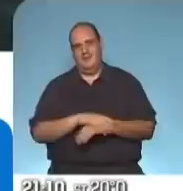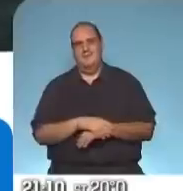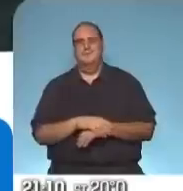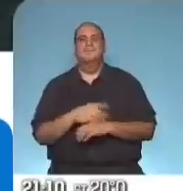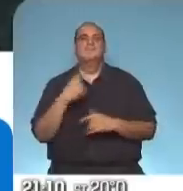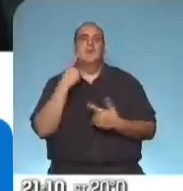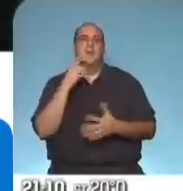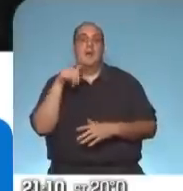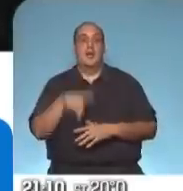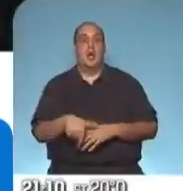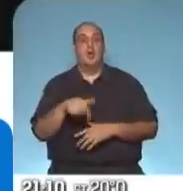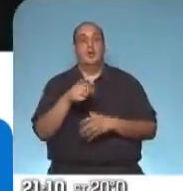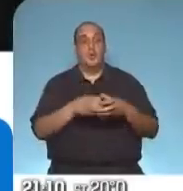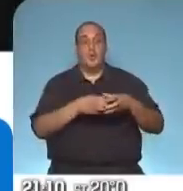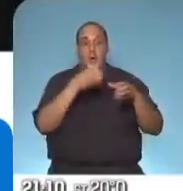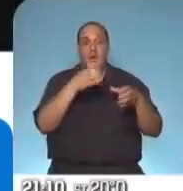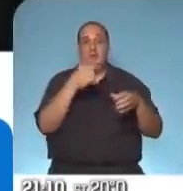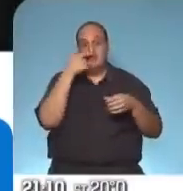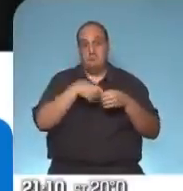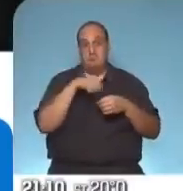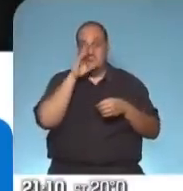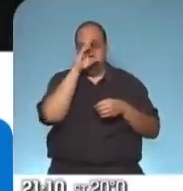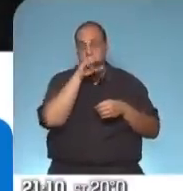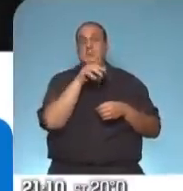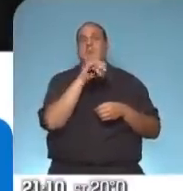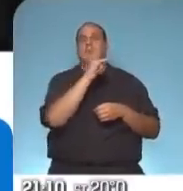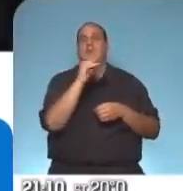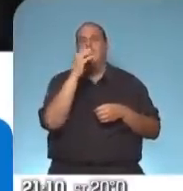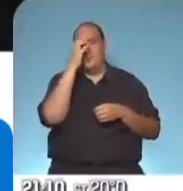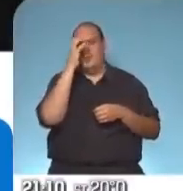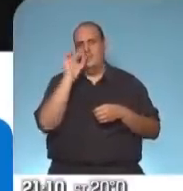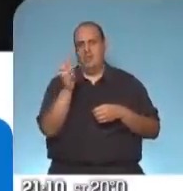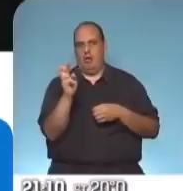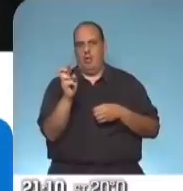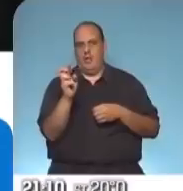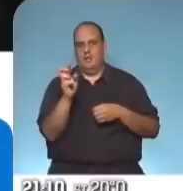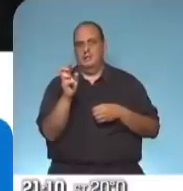ver, hoy está a menos 20 dólares el barril del crudo. Seguramente va a haber un rebote